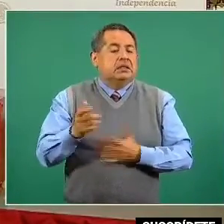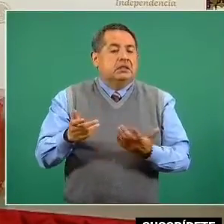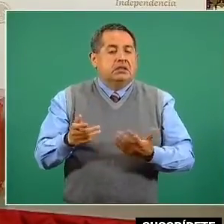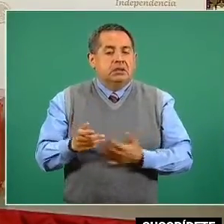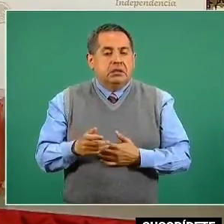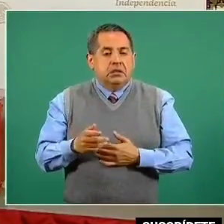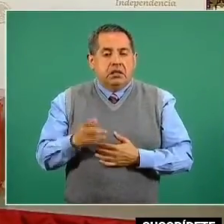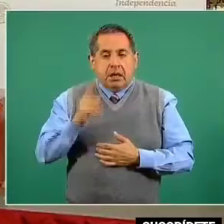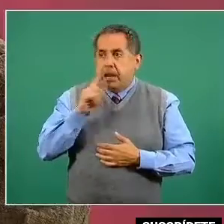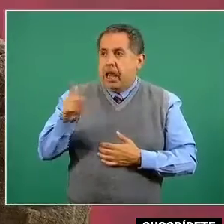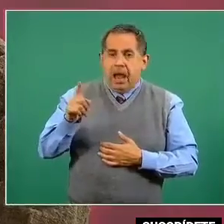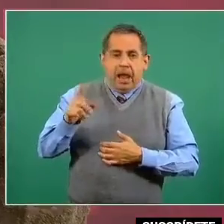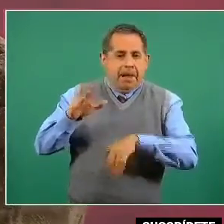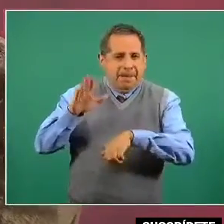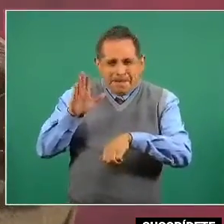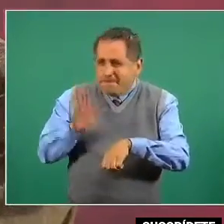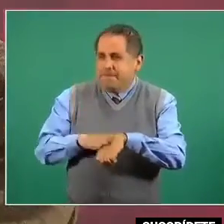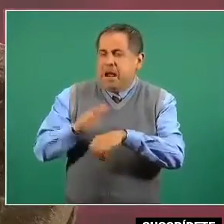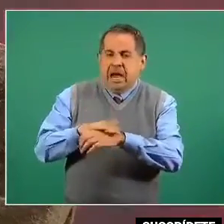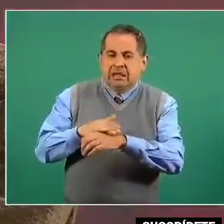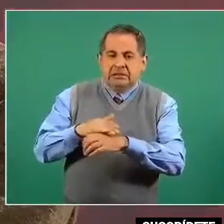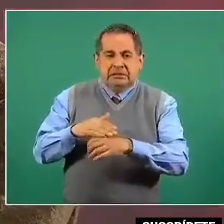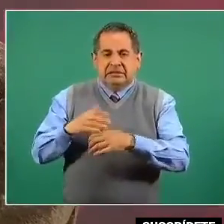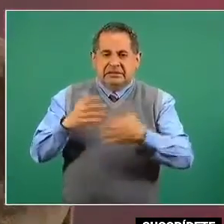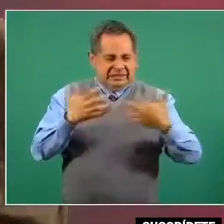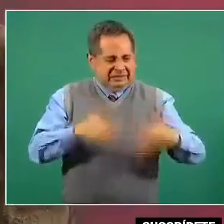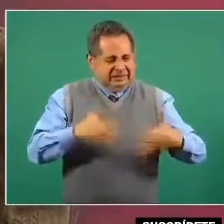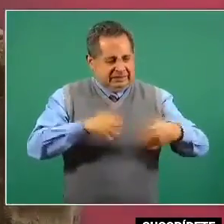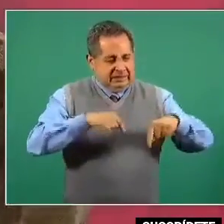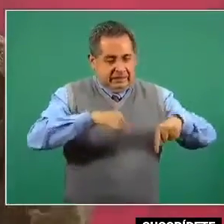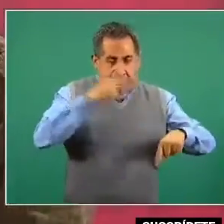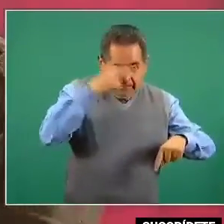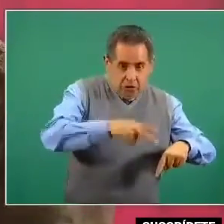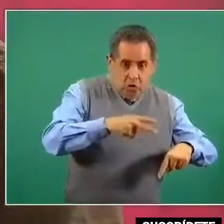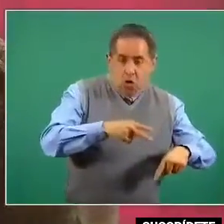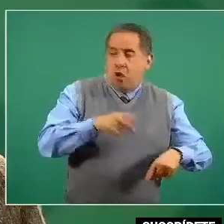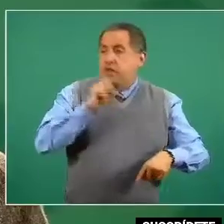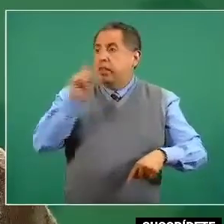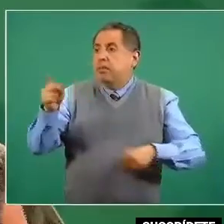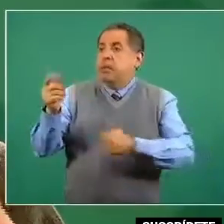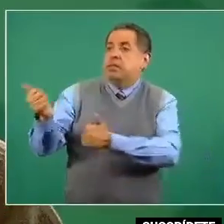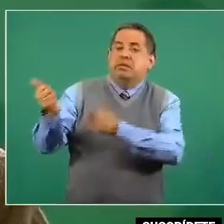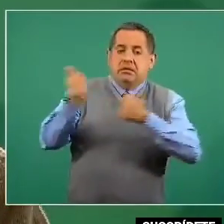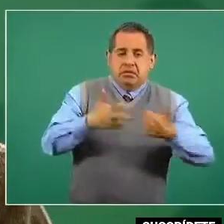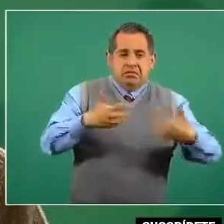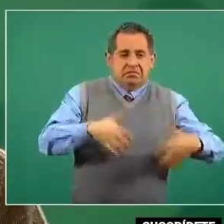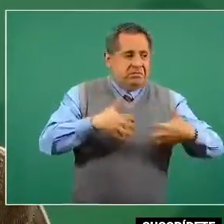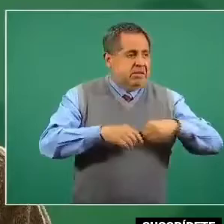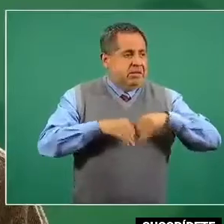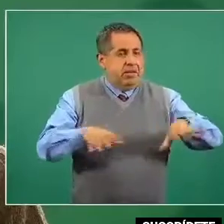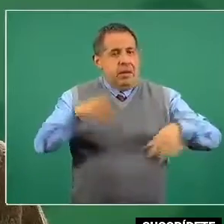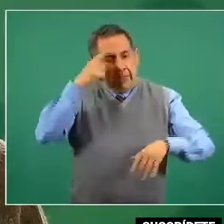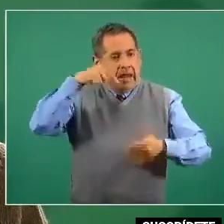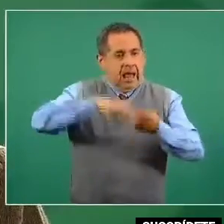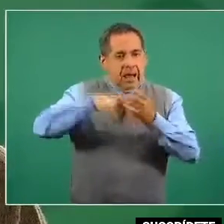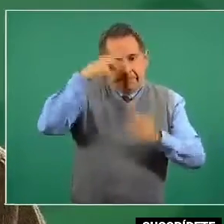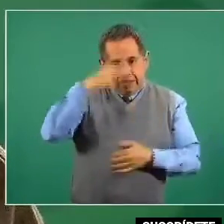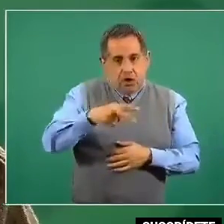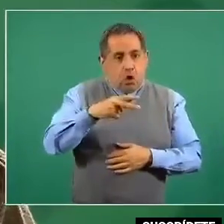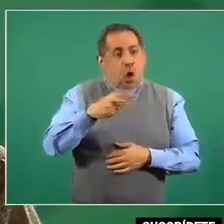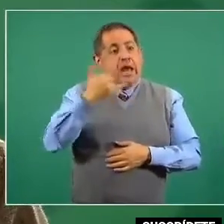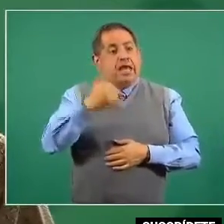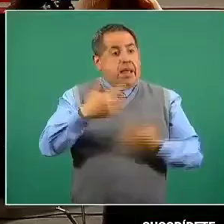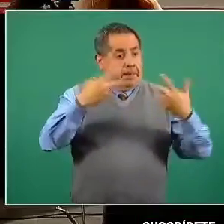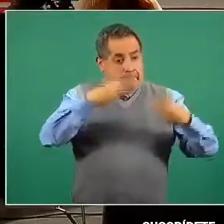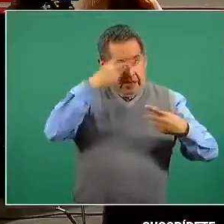se escalara la producción en México, y potencialmente podría dar la capacidad de tener producto para México y para la